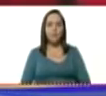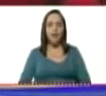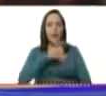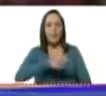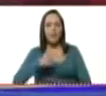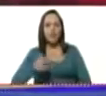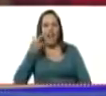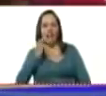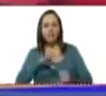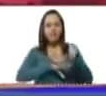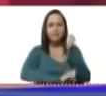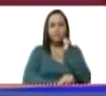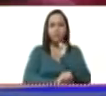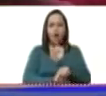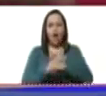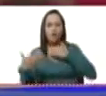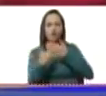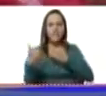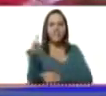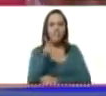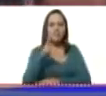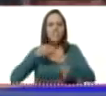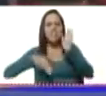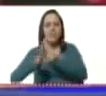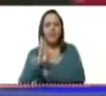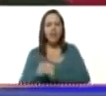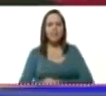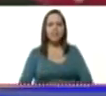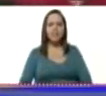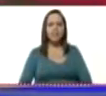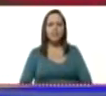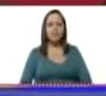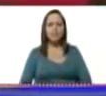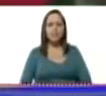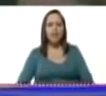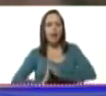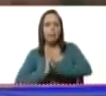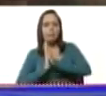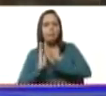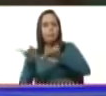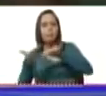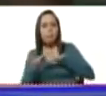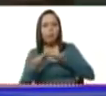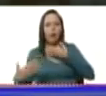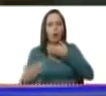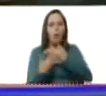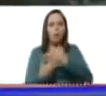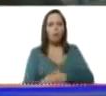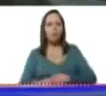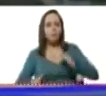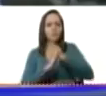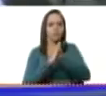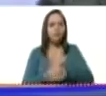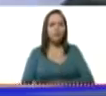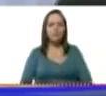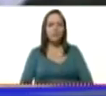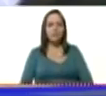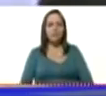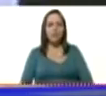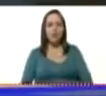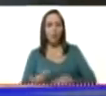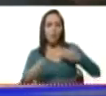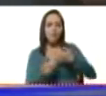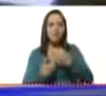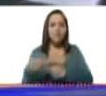traidores a la patria que se van a pedir sanciones, medidas